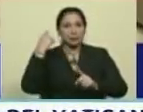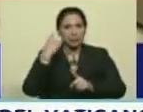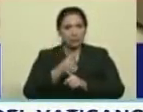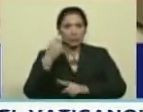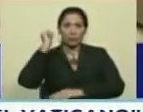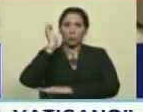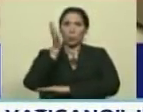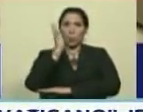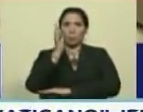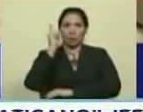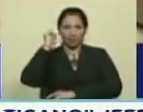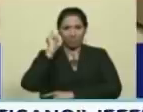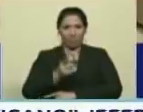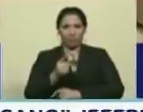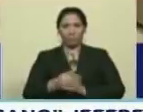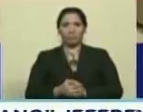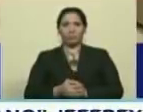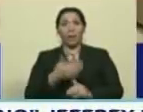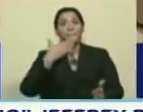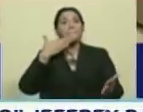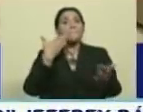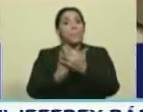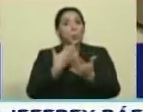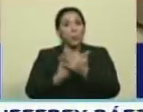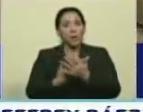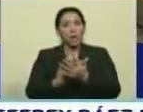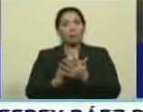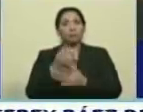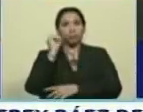Venimos a proponer en esta cumbre